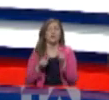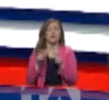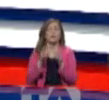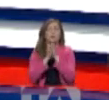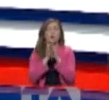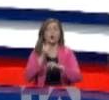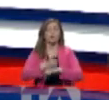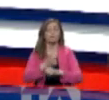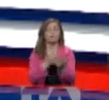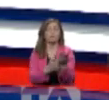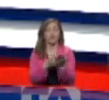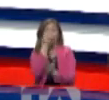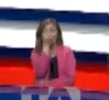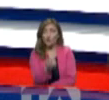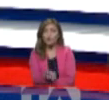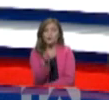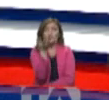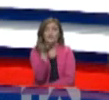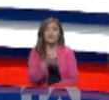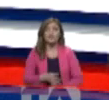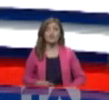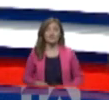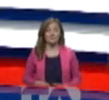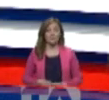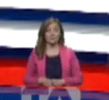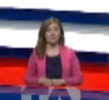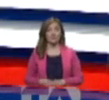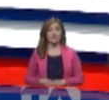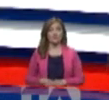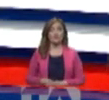las autoridades. Jorge, buenos días.